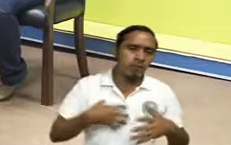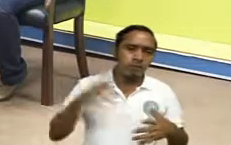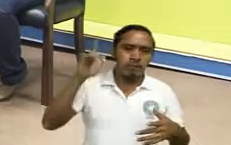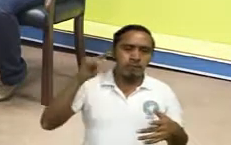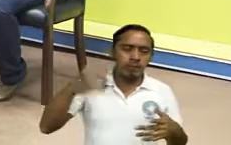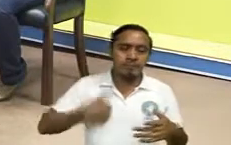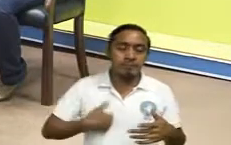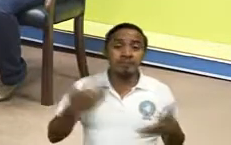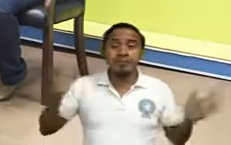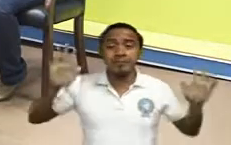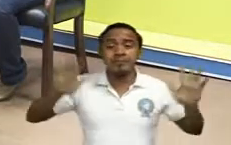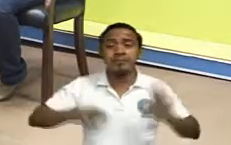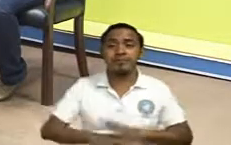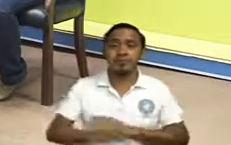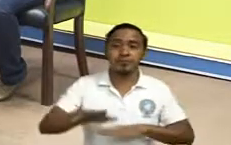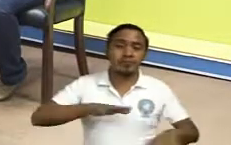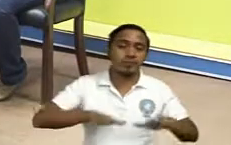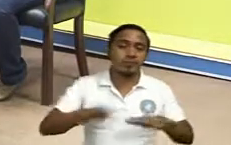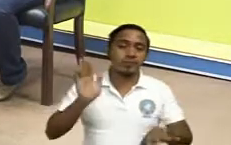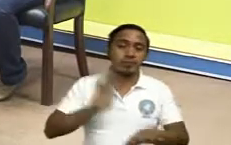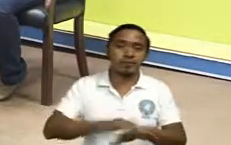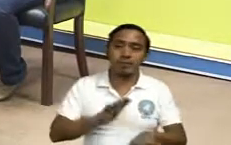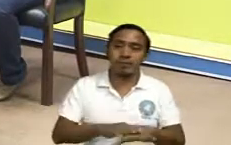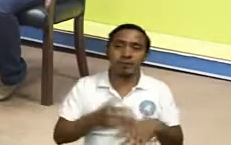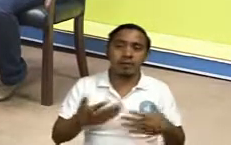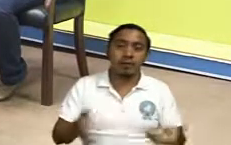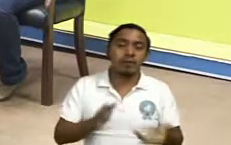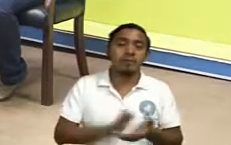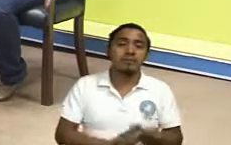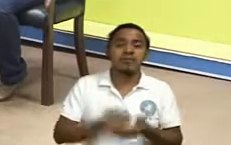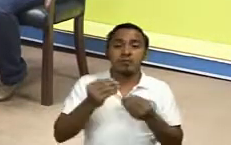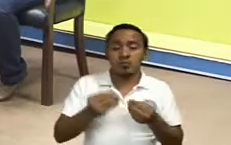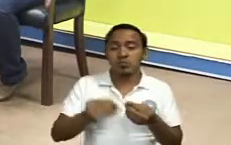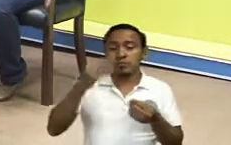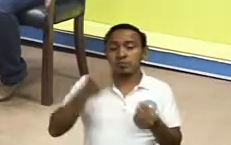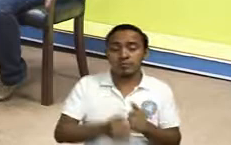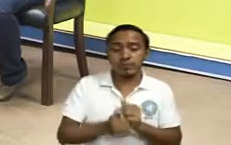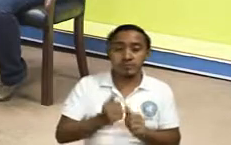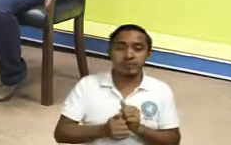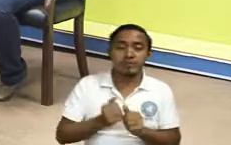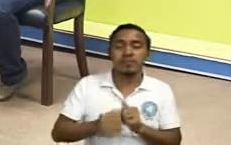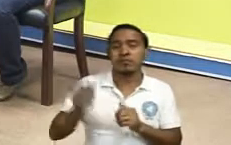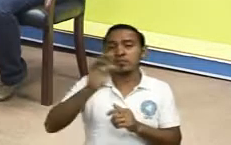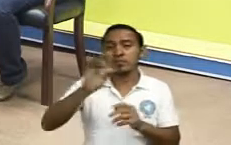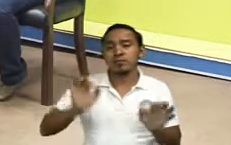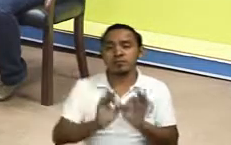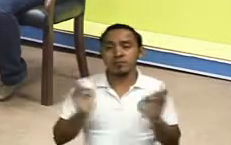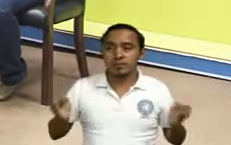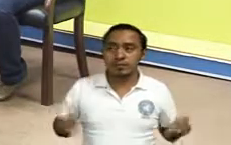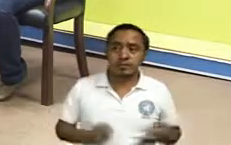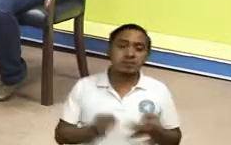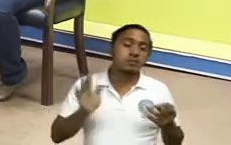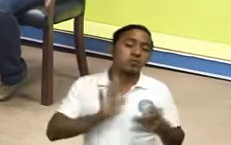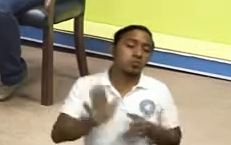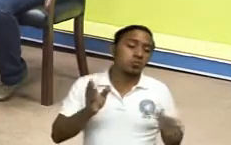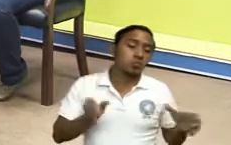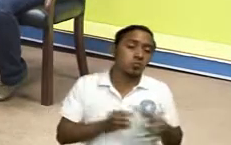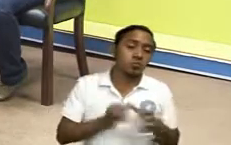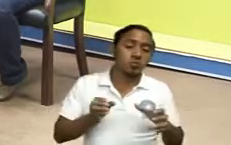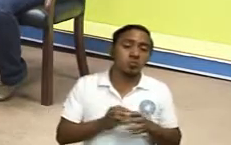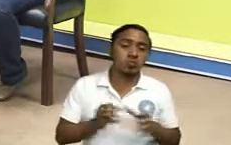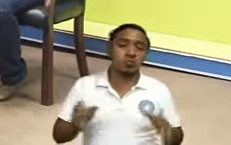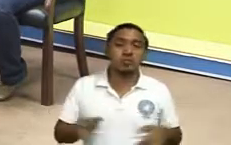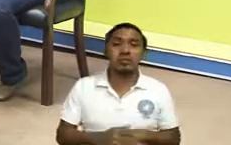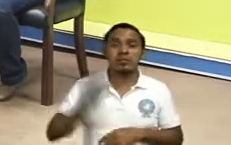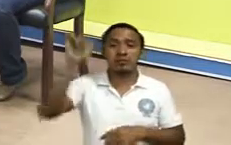y obviamente, pues no va a poder trabajar. Entonces, claro, es mucha la repercusión que tiene a nivel de la familia, de su comunidad,